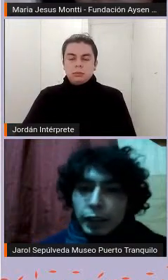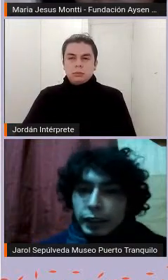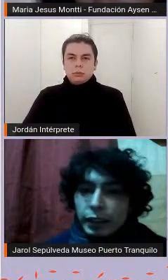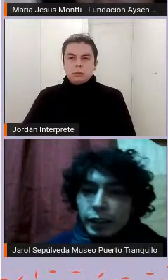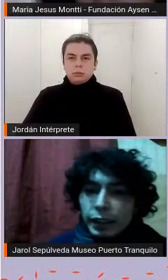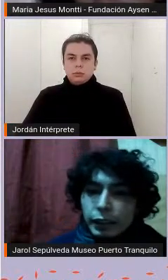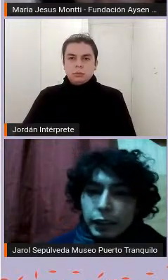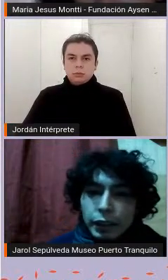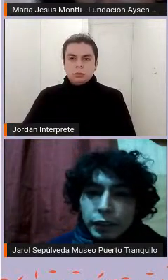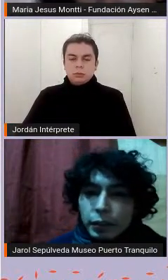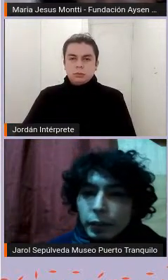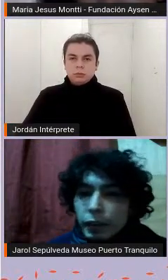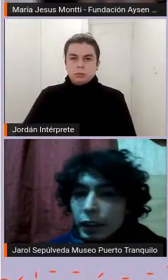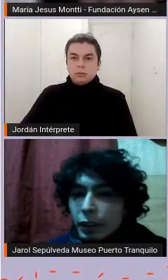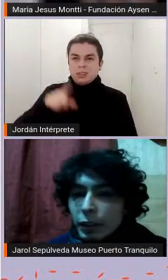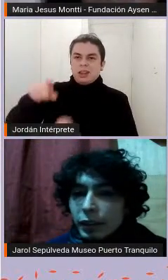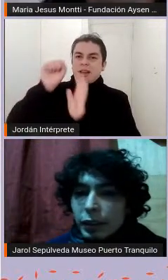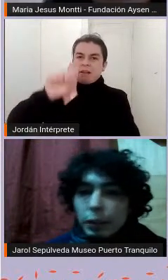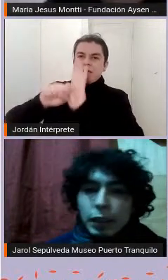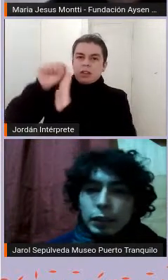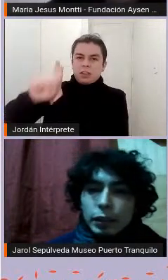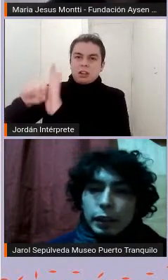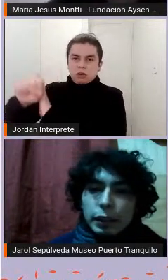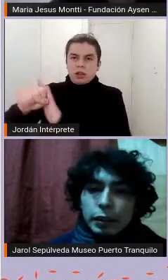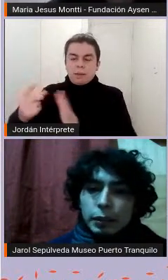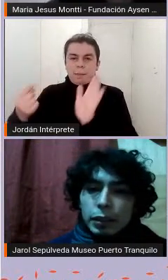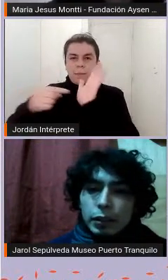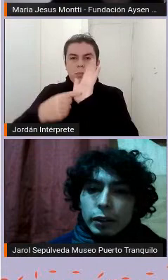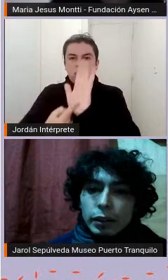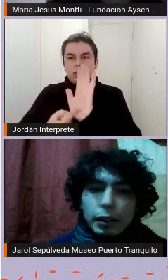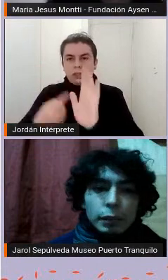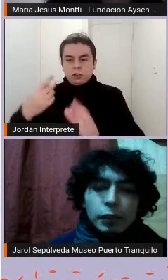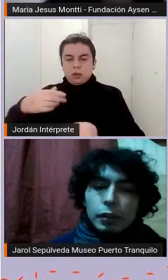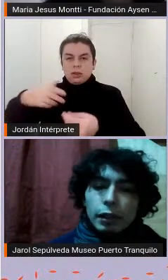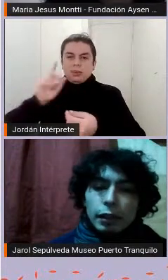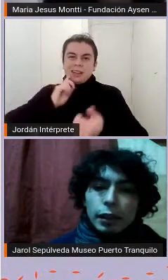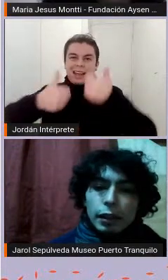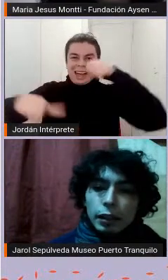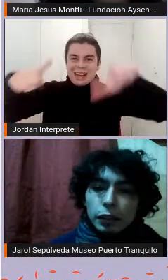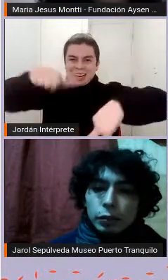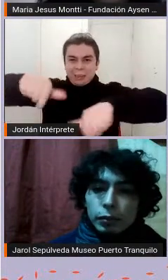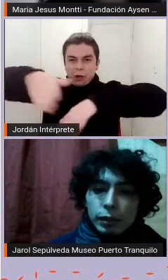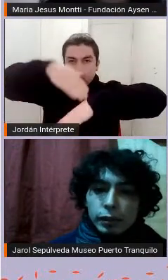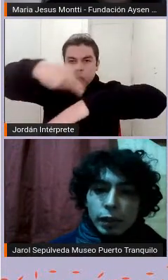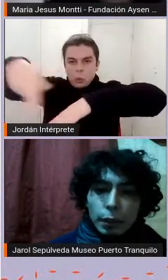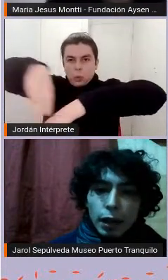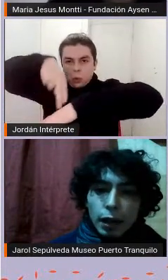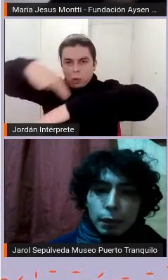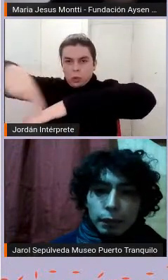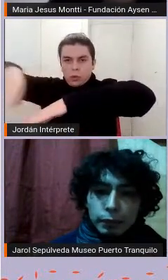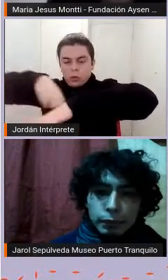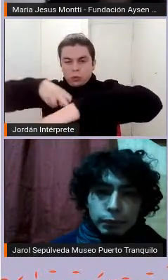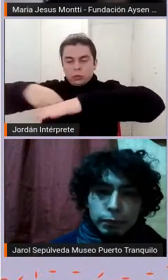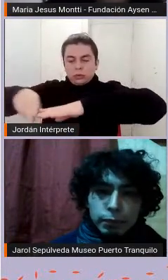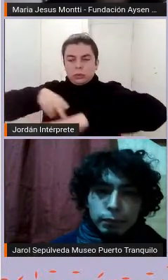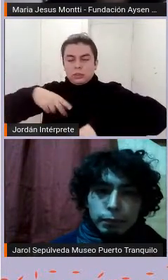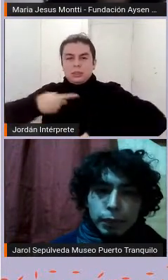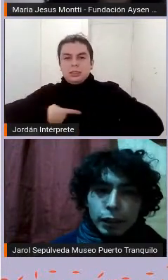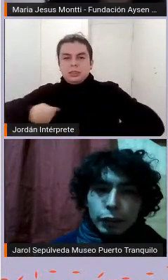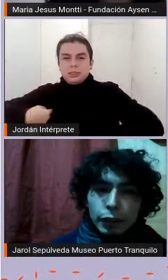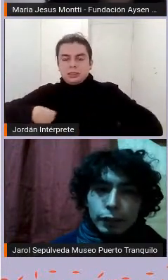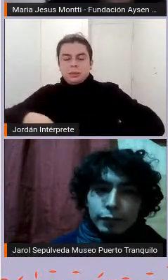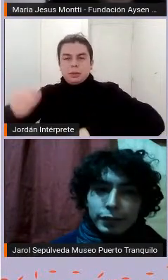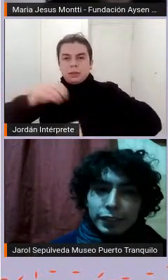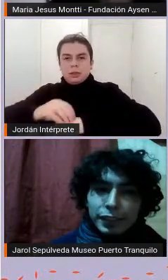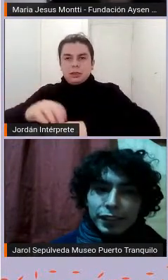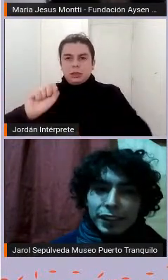Bueno, ahí en el video se puede ver cómo se está aplicando el químico que mencionaba la Jesús, que se llama